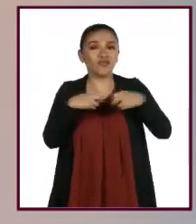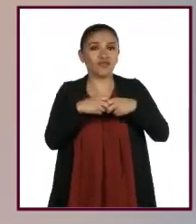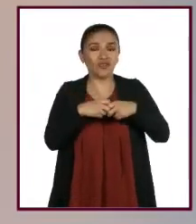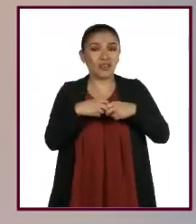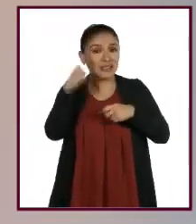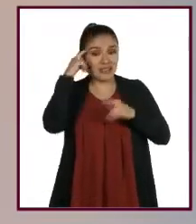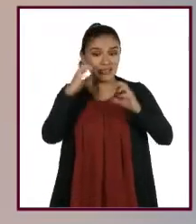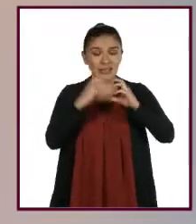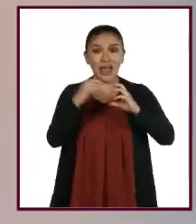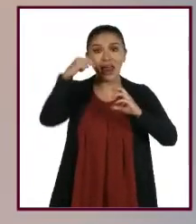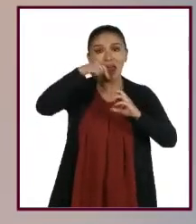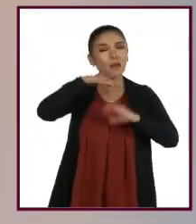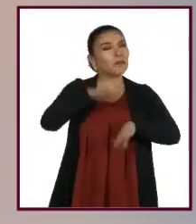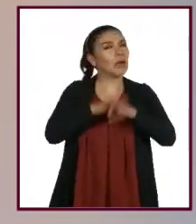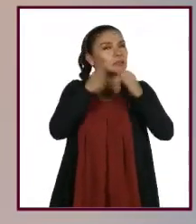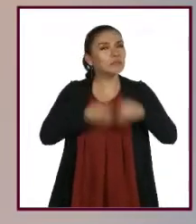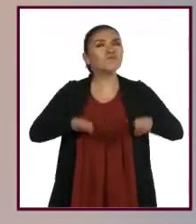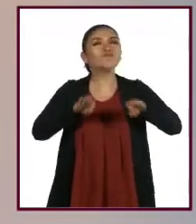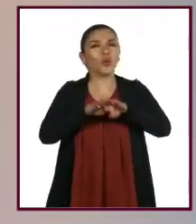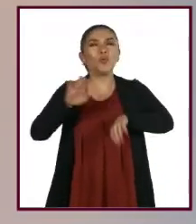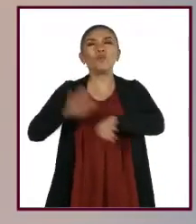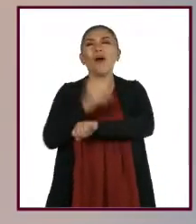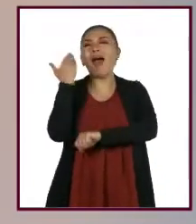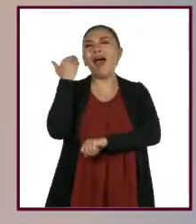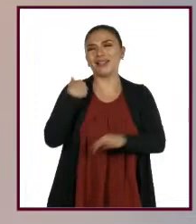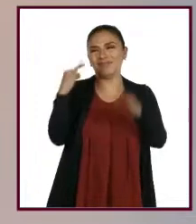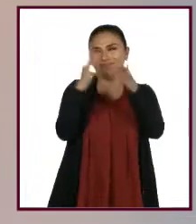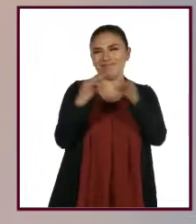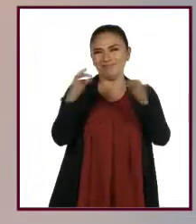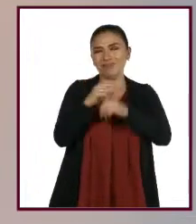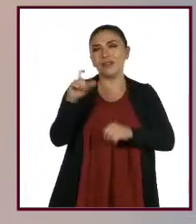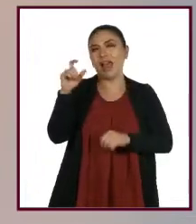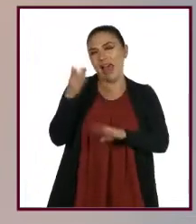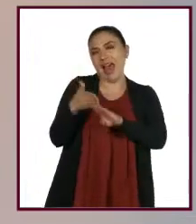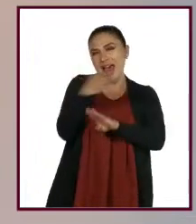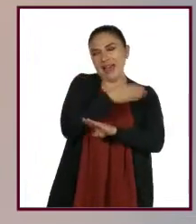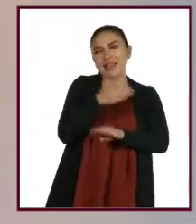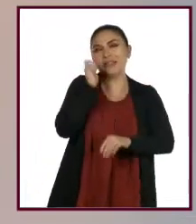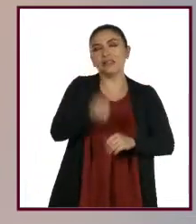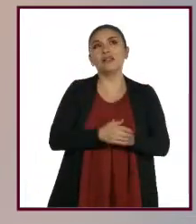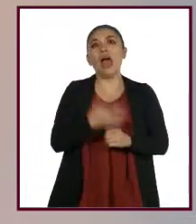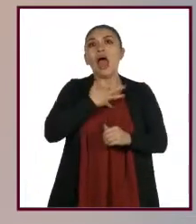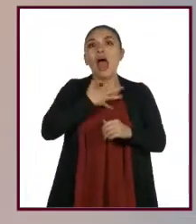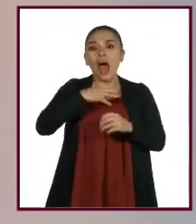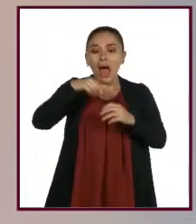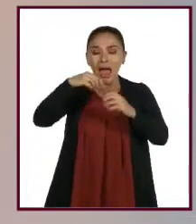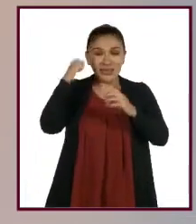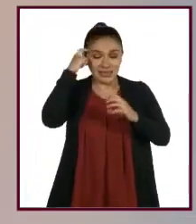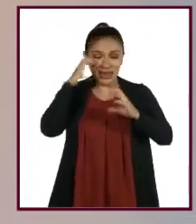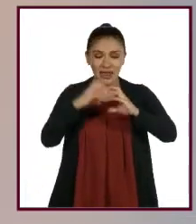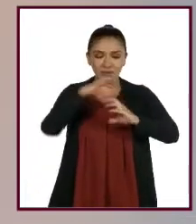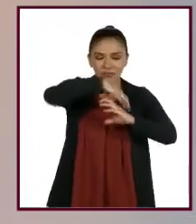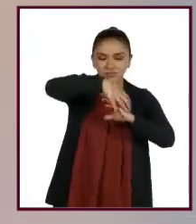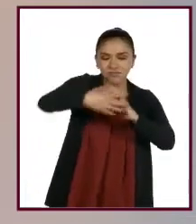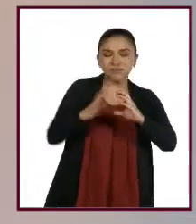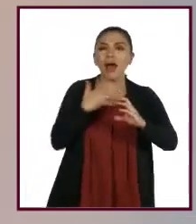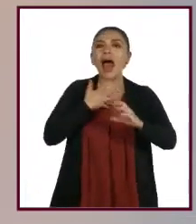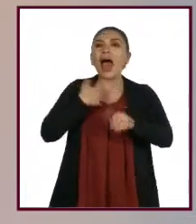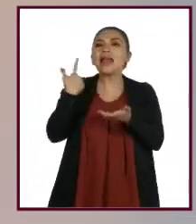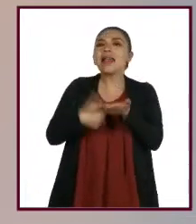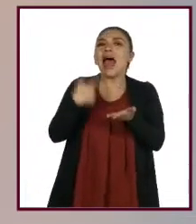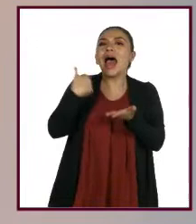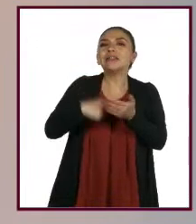cerebro. Vaya. ¿Por qué? Por esta situación que les había comentado en momentos previos, que está forrado con esta capa como de